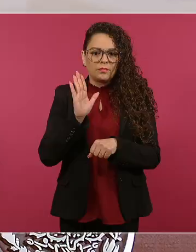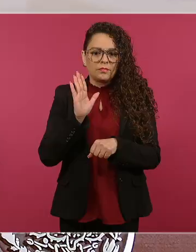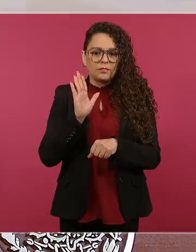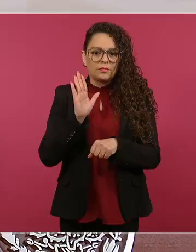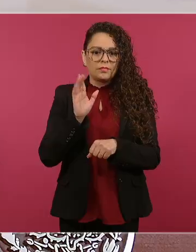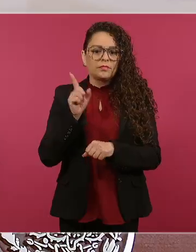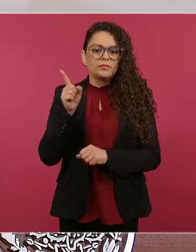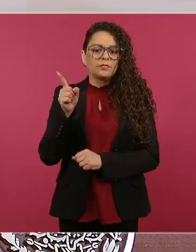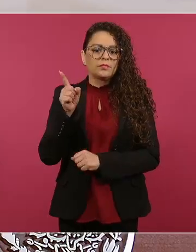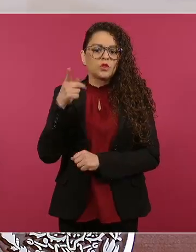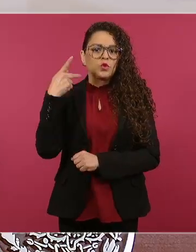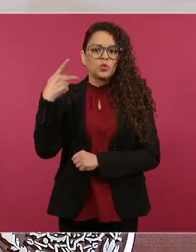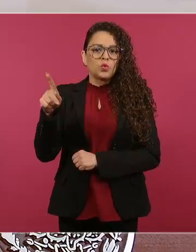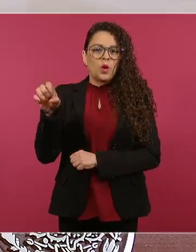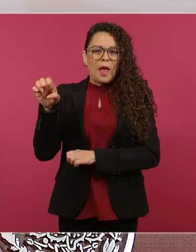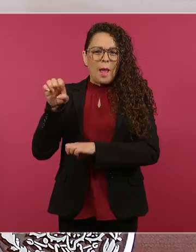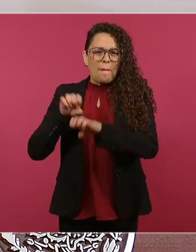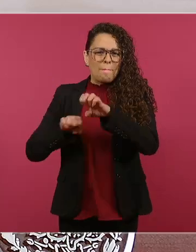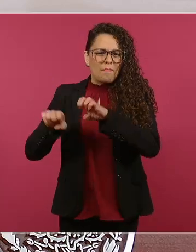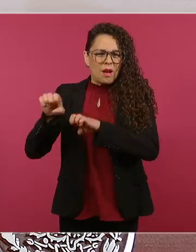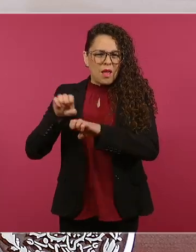que su empresa sí, lo